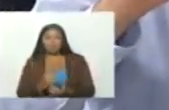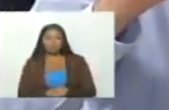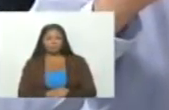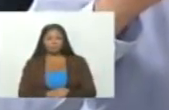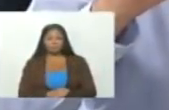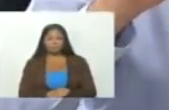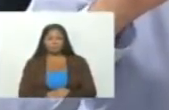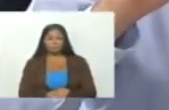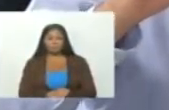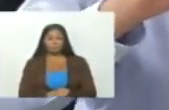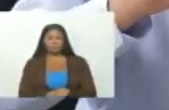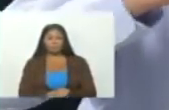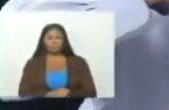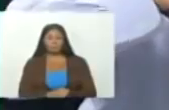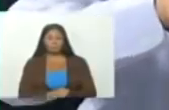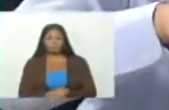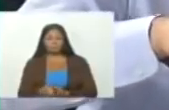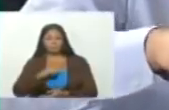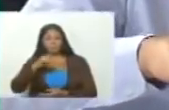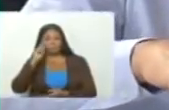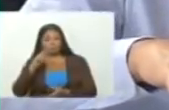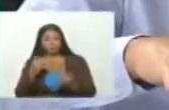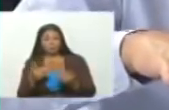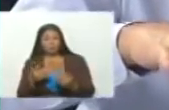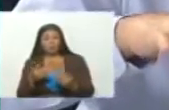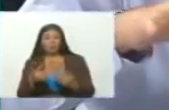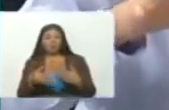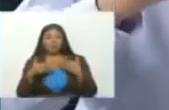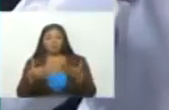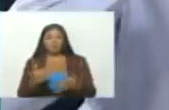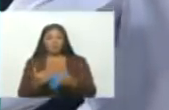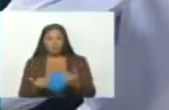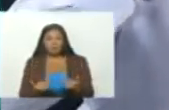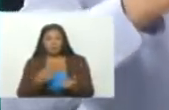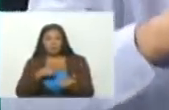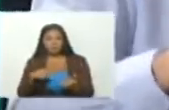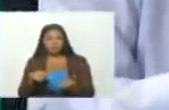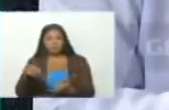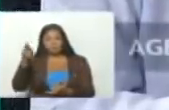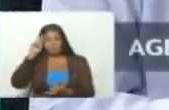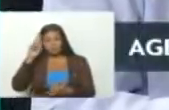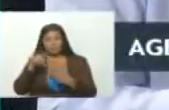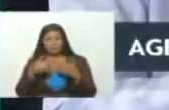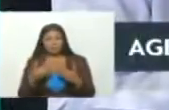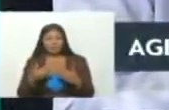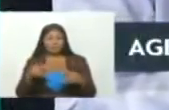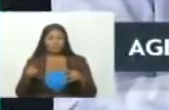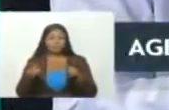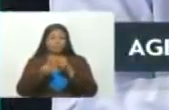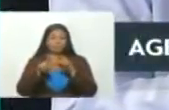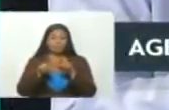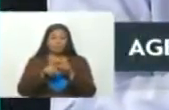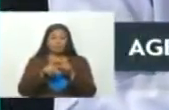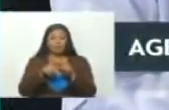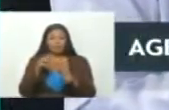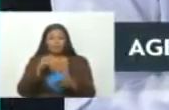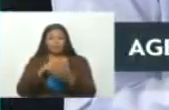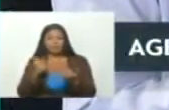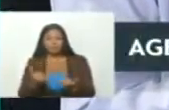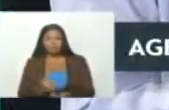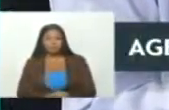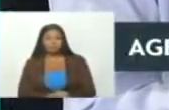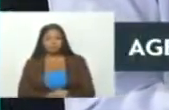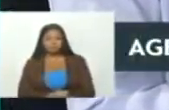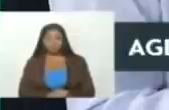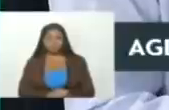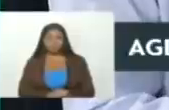un concepto totalmente distinto y vamos a someterlo. Y yo pienso que la racionalidad al final se va a imponer, eso por una parte. Y por